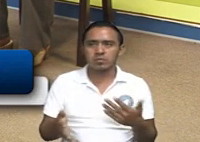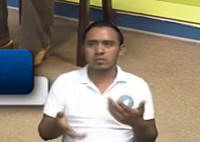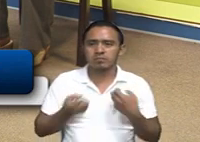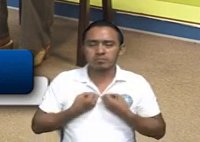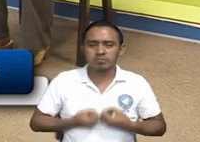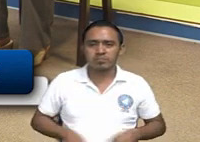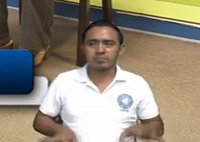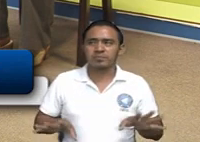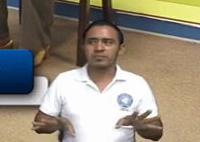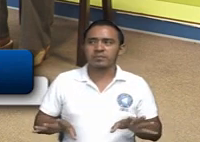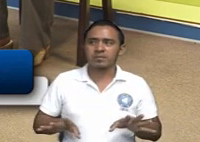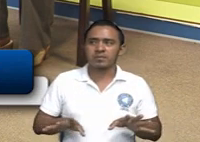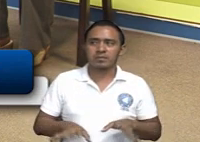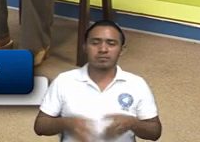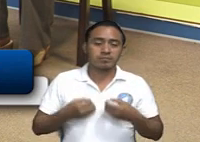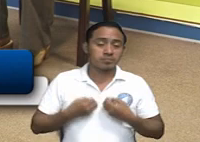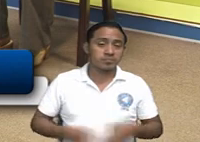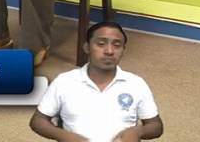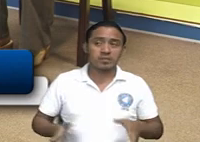desnudo?